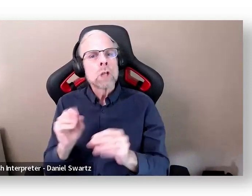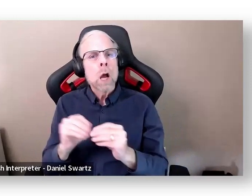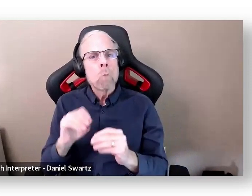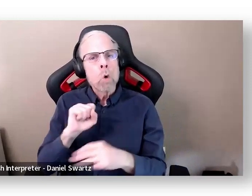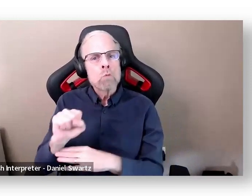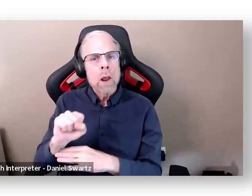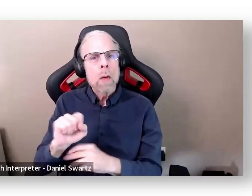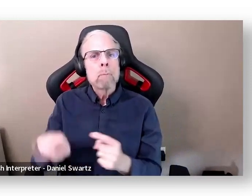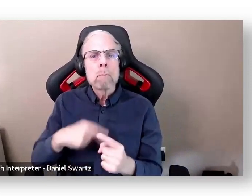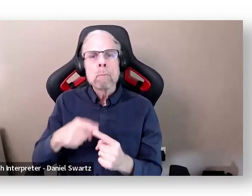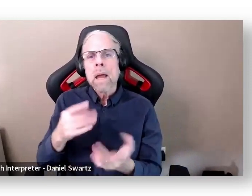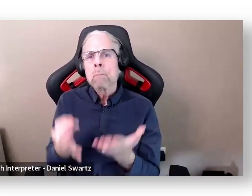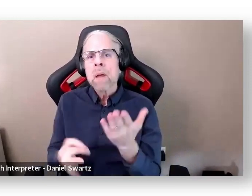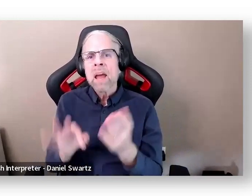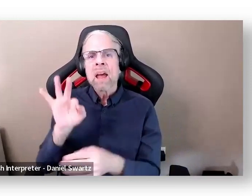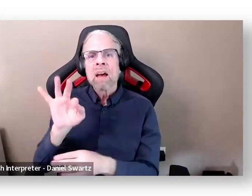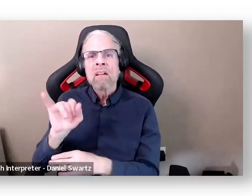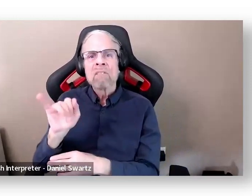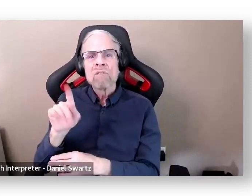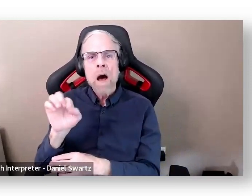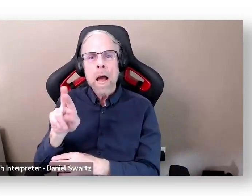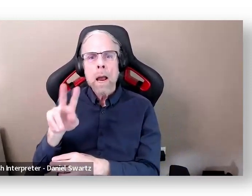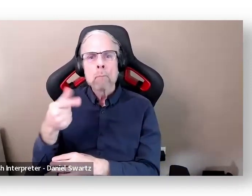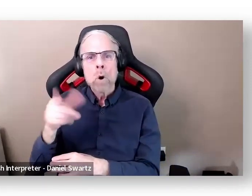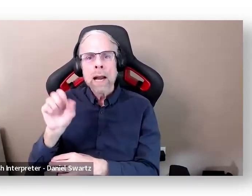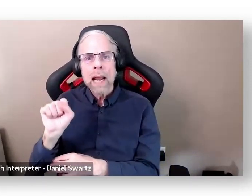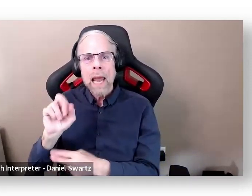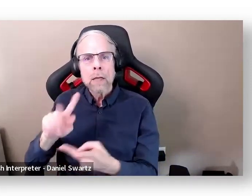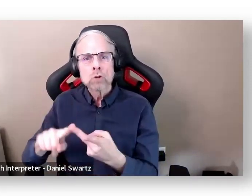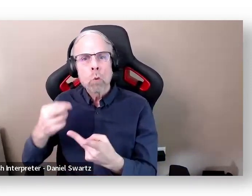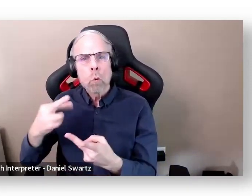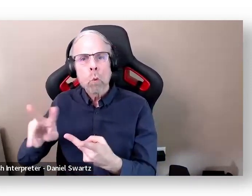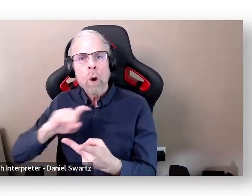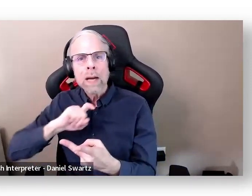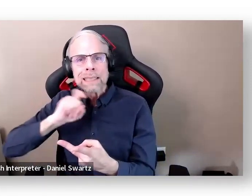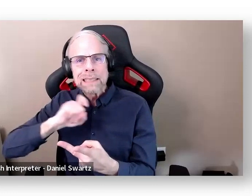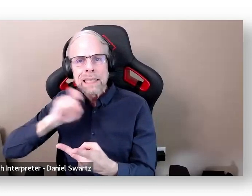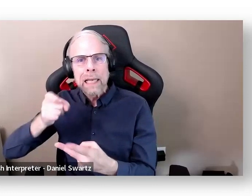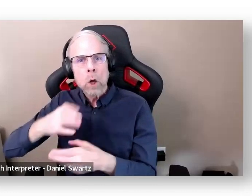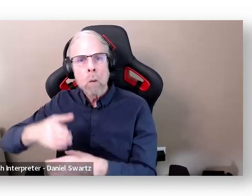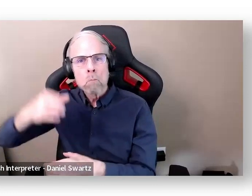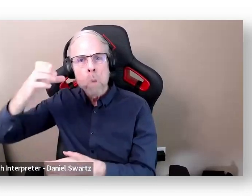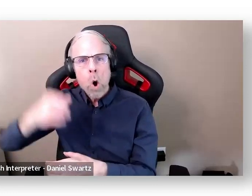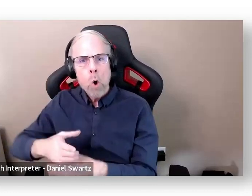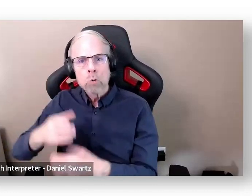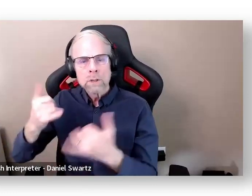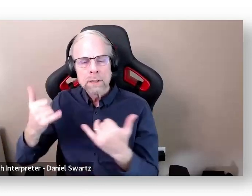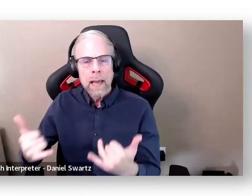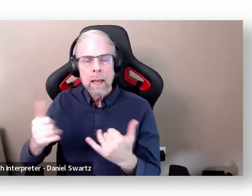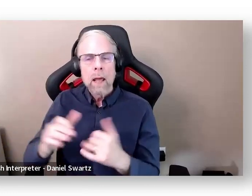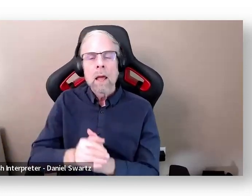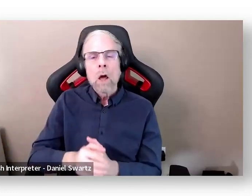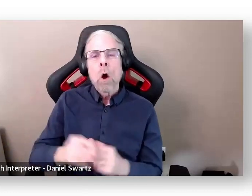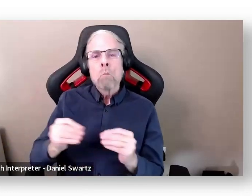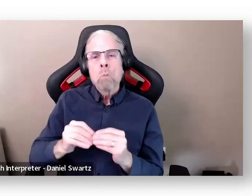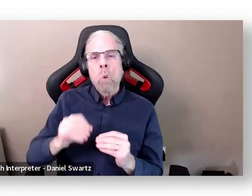estamos pensando, pues ahora hay que usar material más resistente.